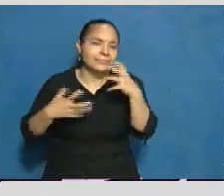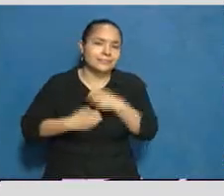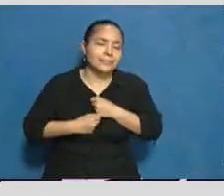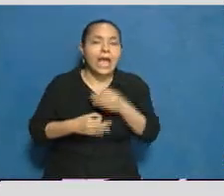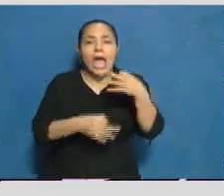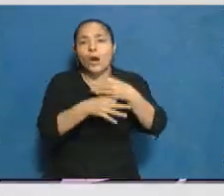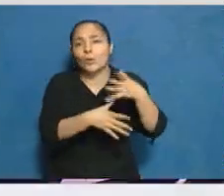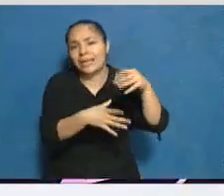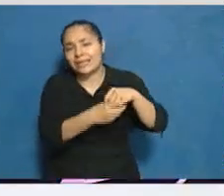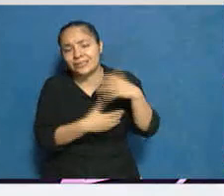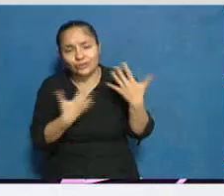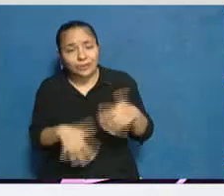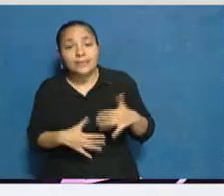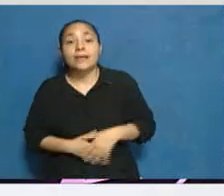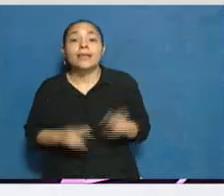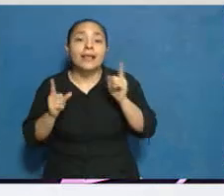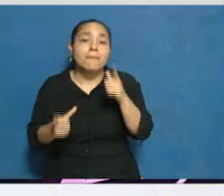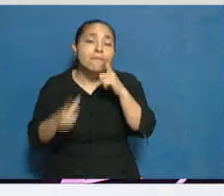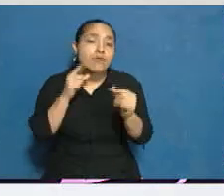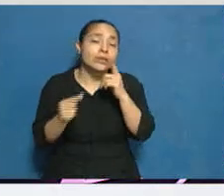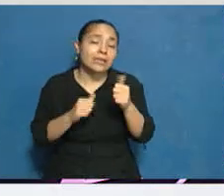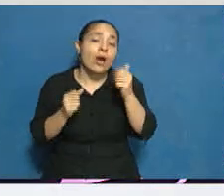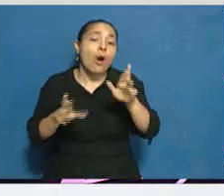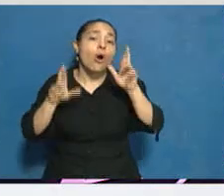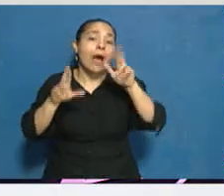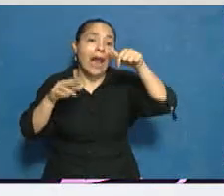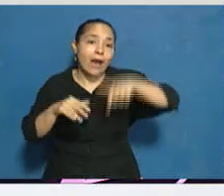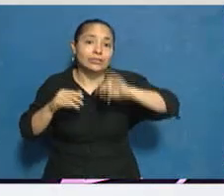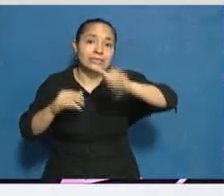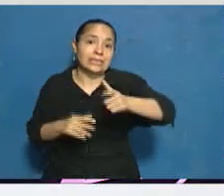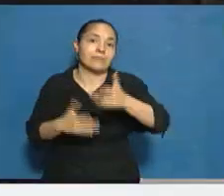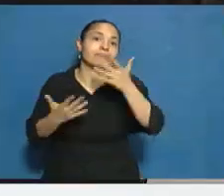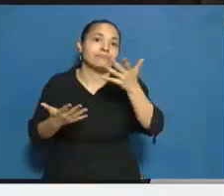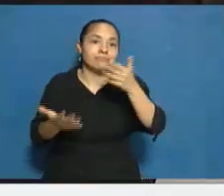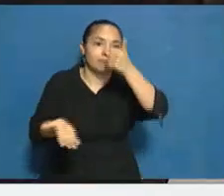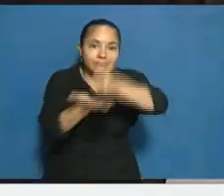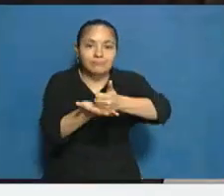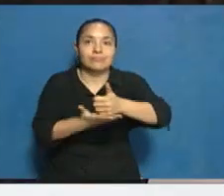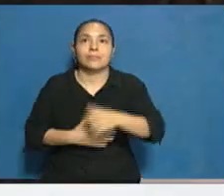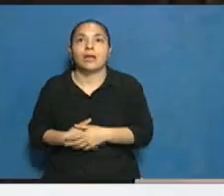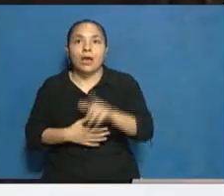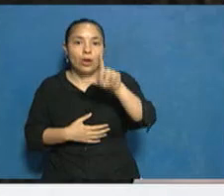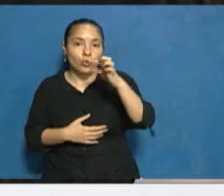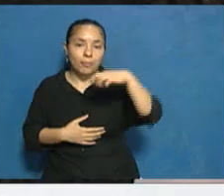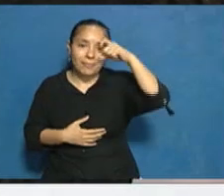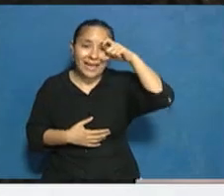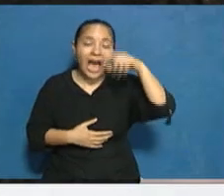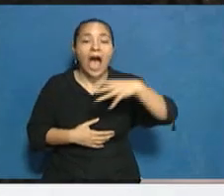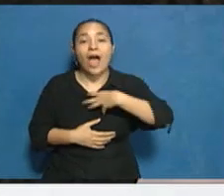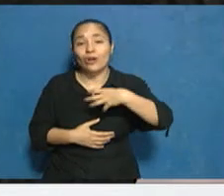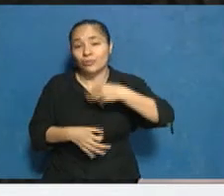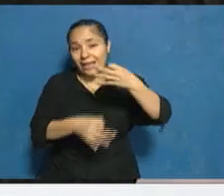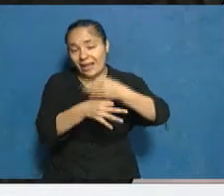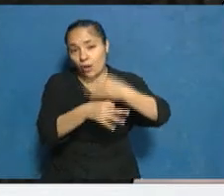comunidad educativa y sobre este reclamo que esperemos ahora llegue. Lupe es alumna de la escuela, una familia